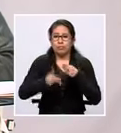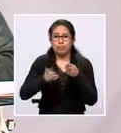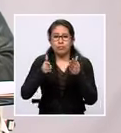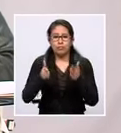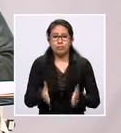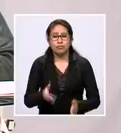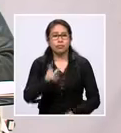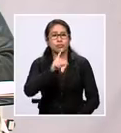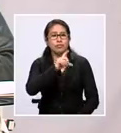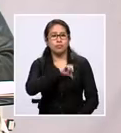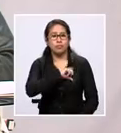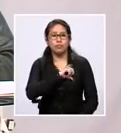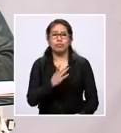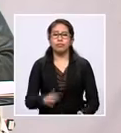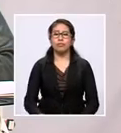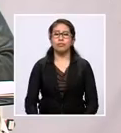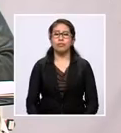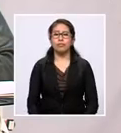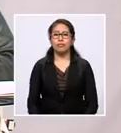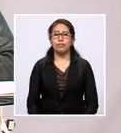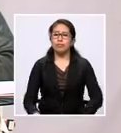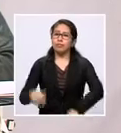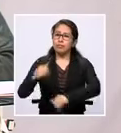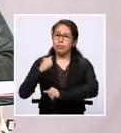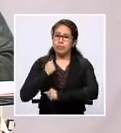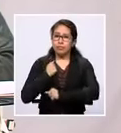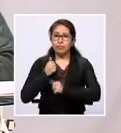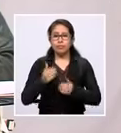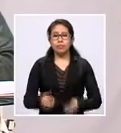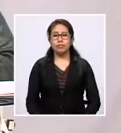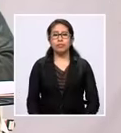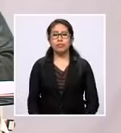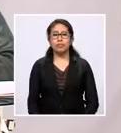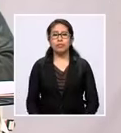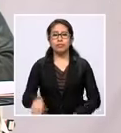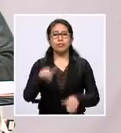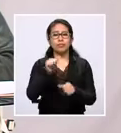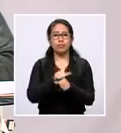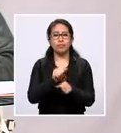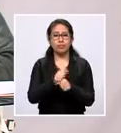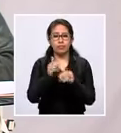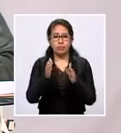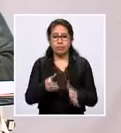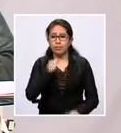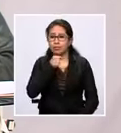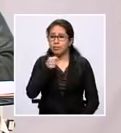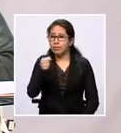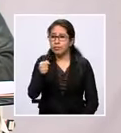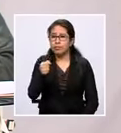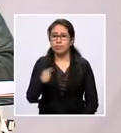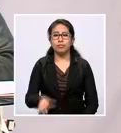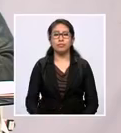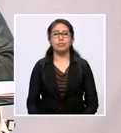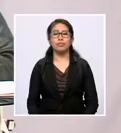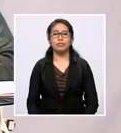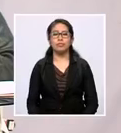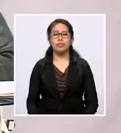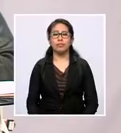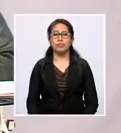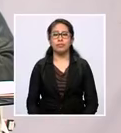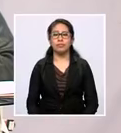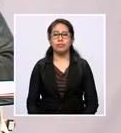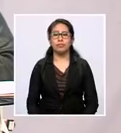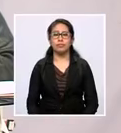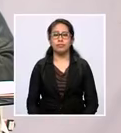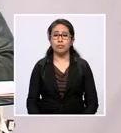policías militares trabajadores de la prensa y todo un